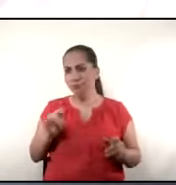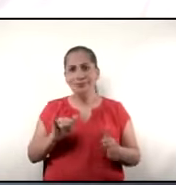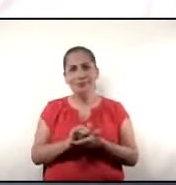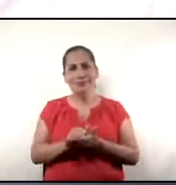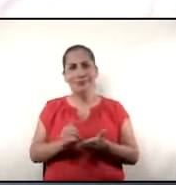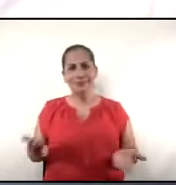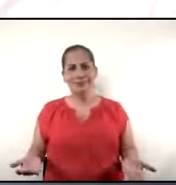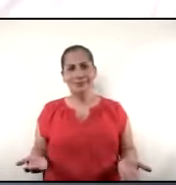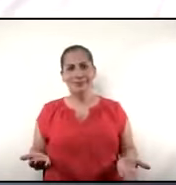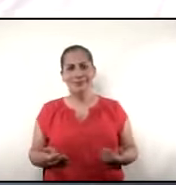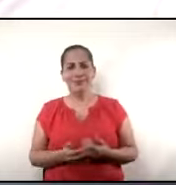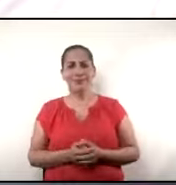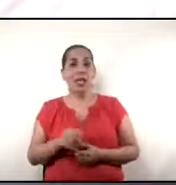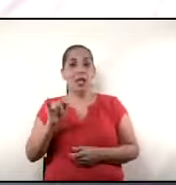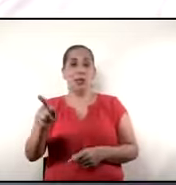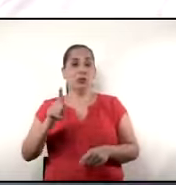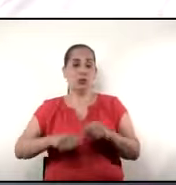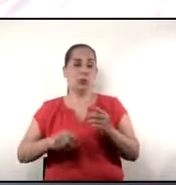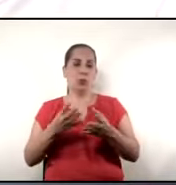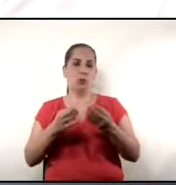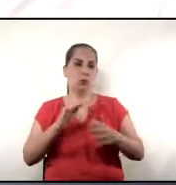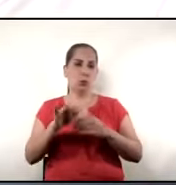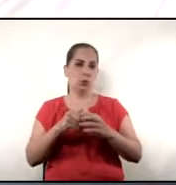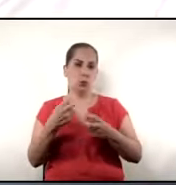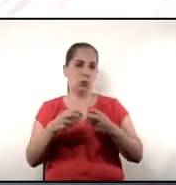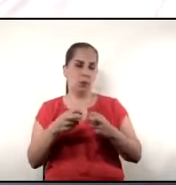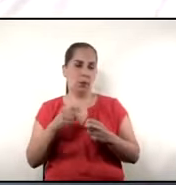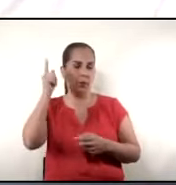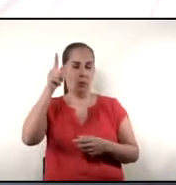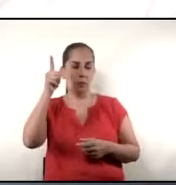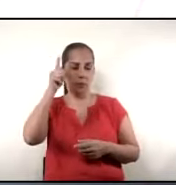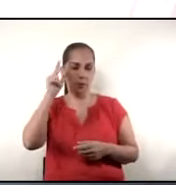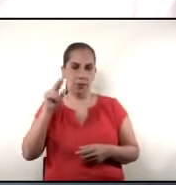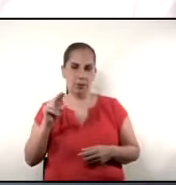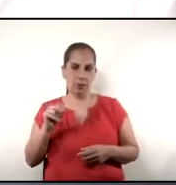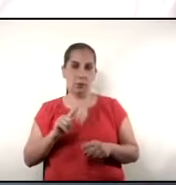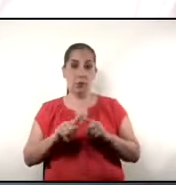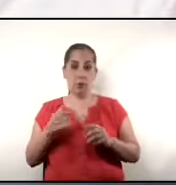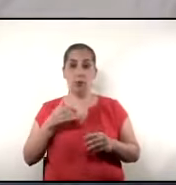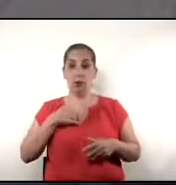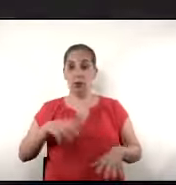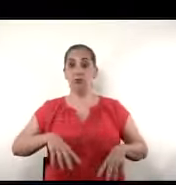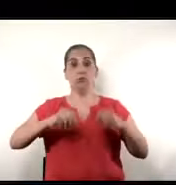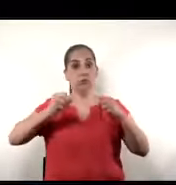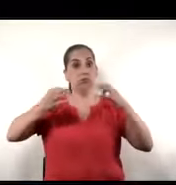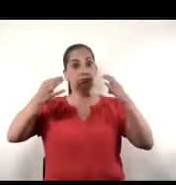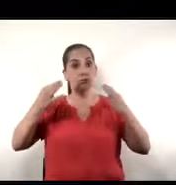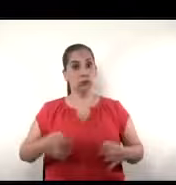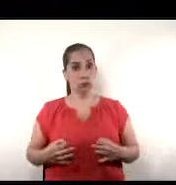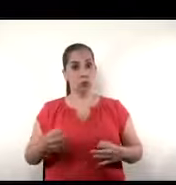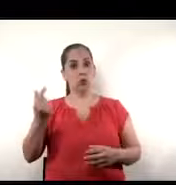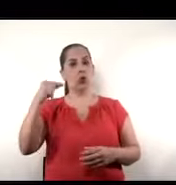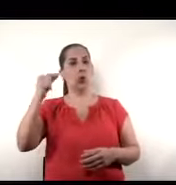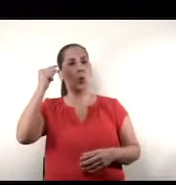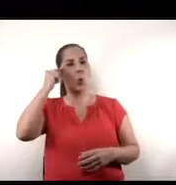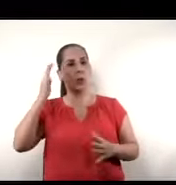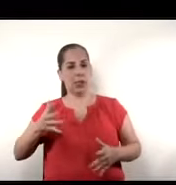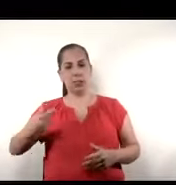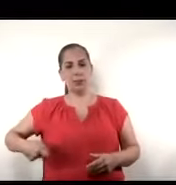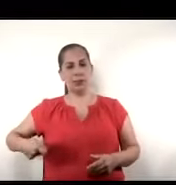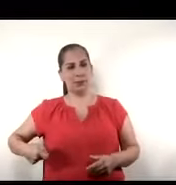Digo, eso no va a resolver todos los problemas, por supuesto que no. Pero si hay decisión del gobernante, si hay decisión de